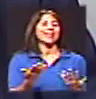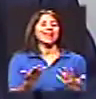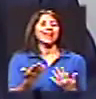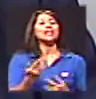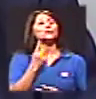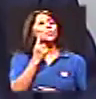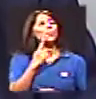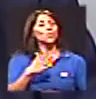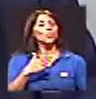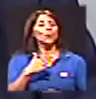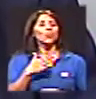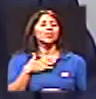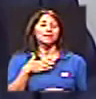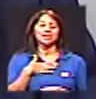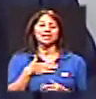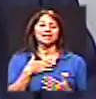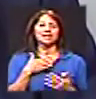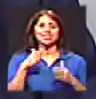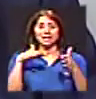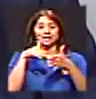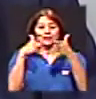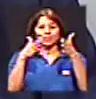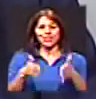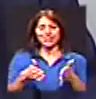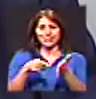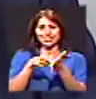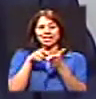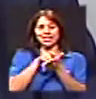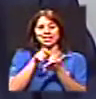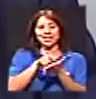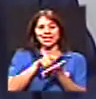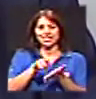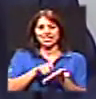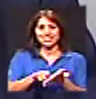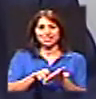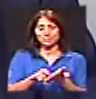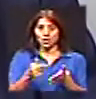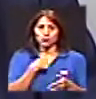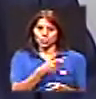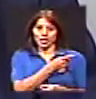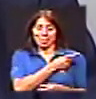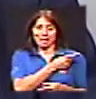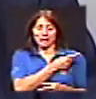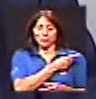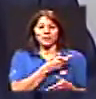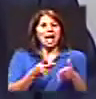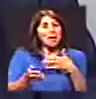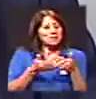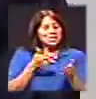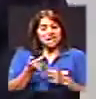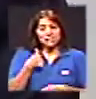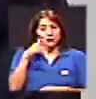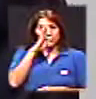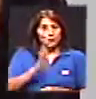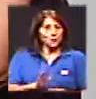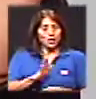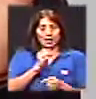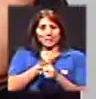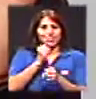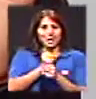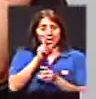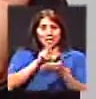Uno de mis dilectos estudiantes de tesis. Yo le dije la tesis pese a nunca haber trabajado en la UNA. Tengo